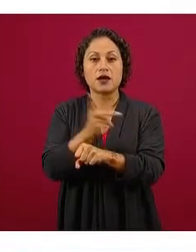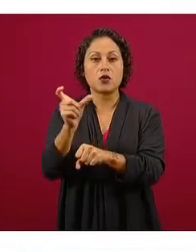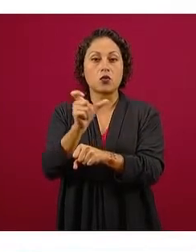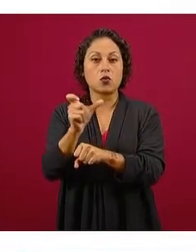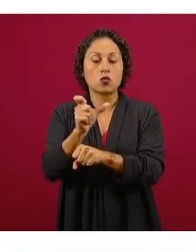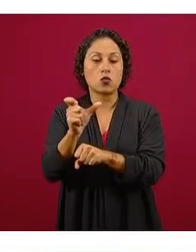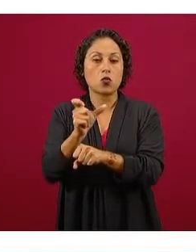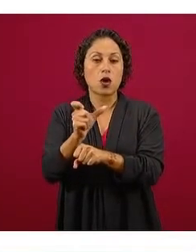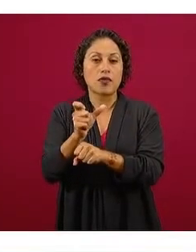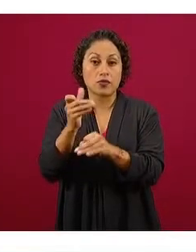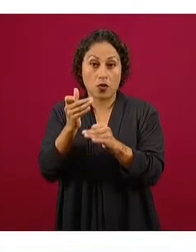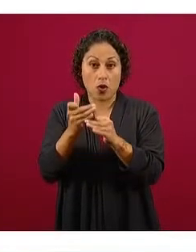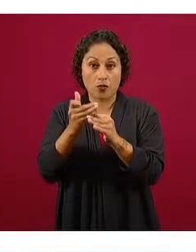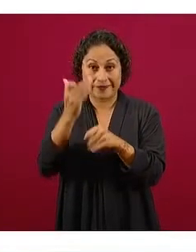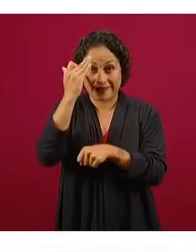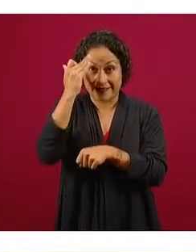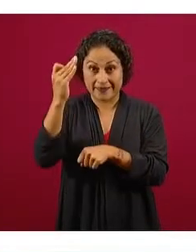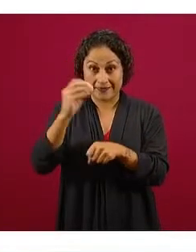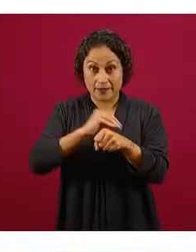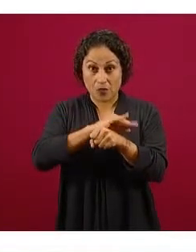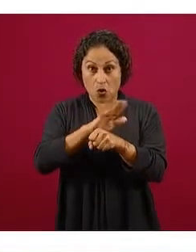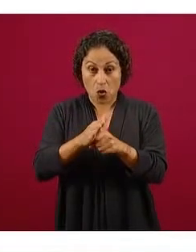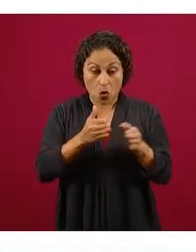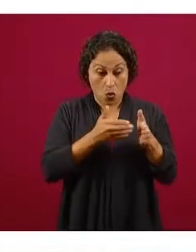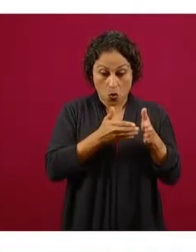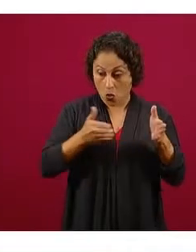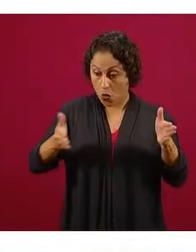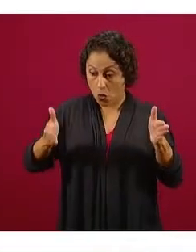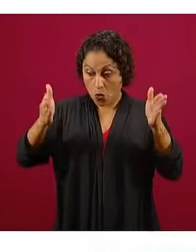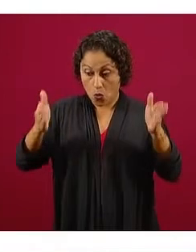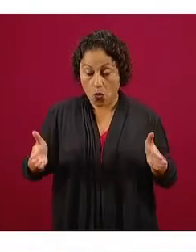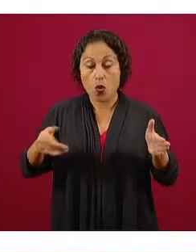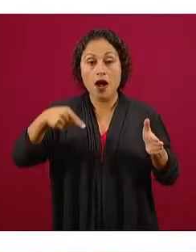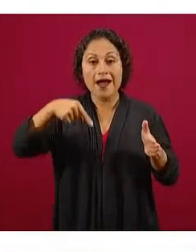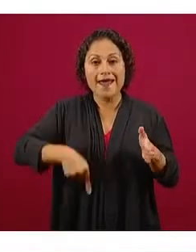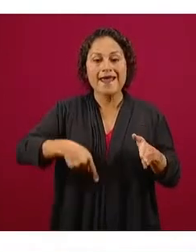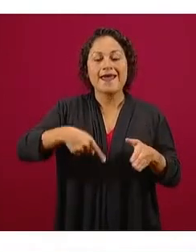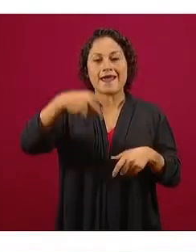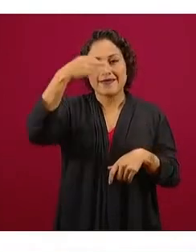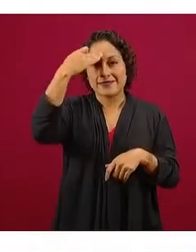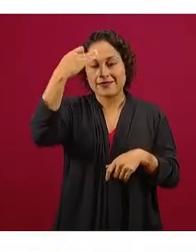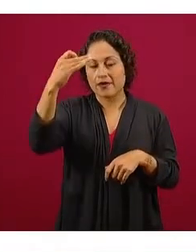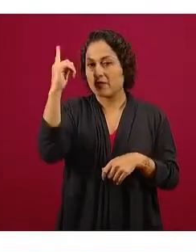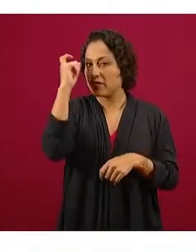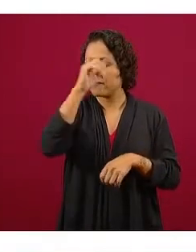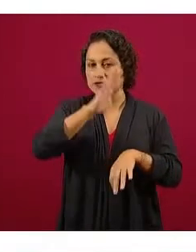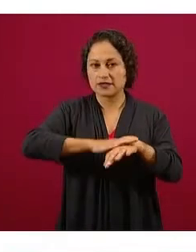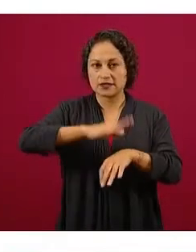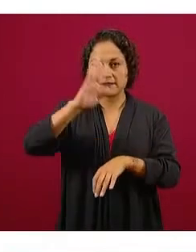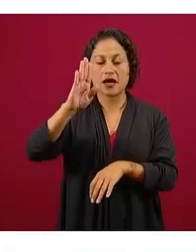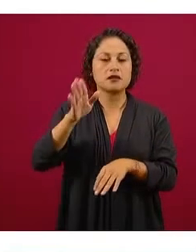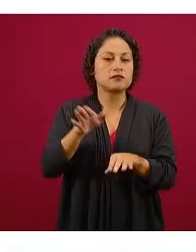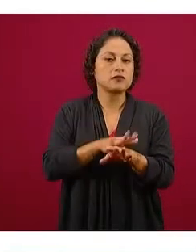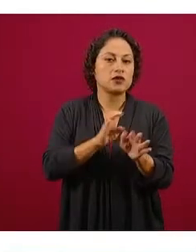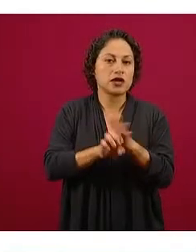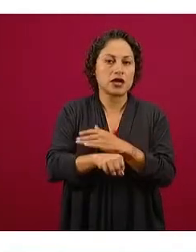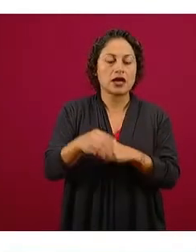más agudos de la pandemia en México, desde la primera fase hasta ahora. Evidentemente, marzo